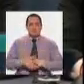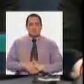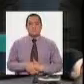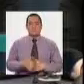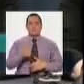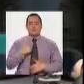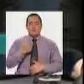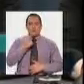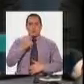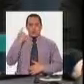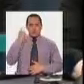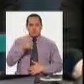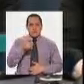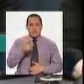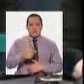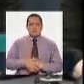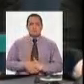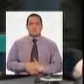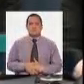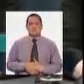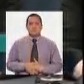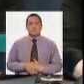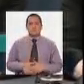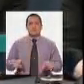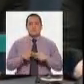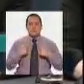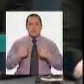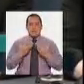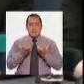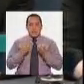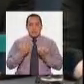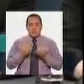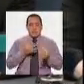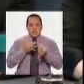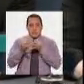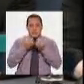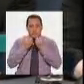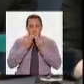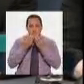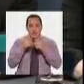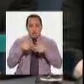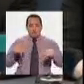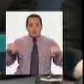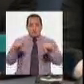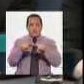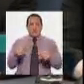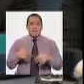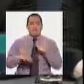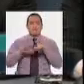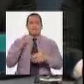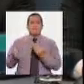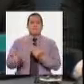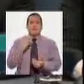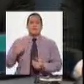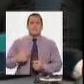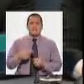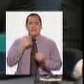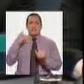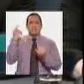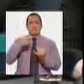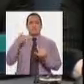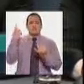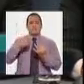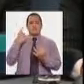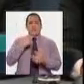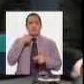la vamos a denunciar, por supuesto, y queremos señalarles a ustedes que es muy fácil hacer denuncias tirando